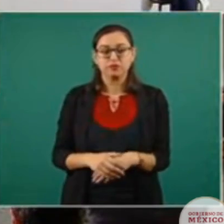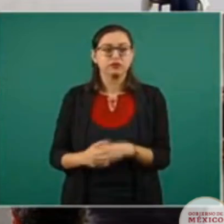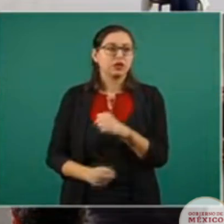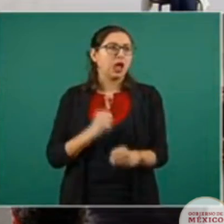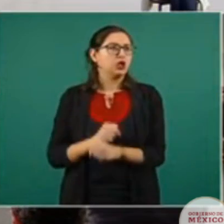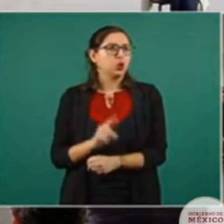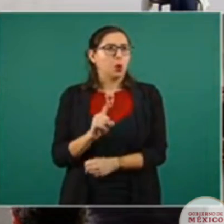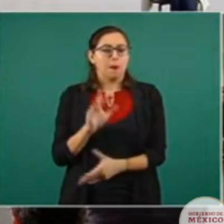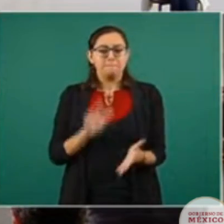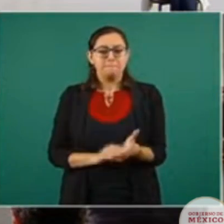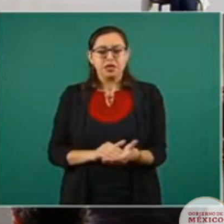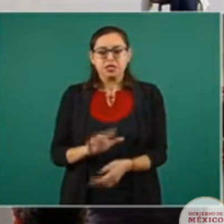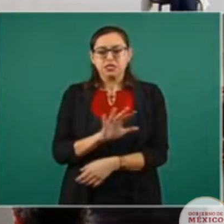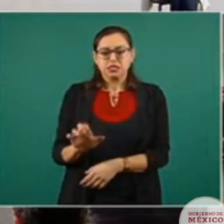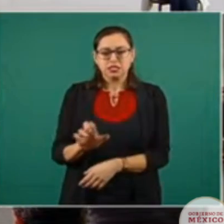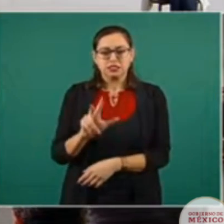1518,